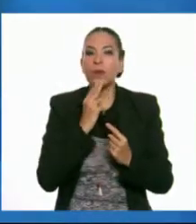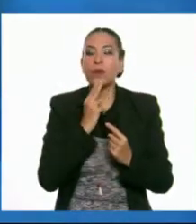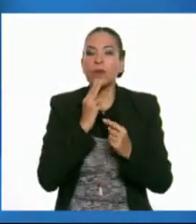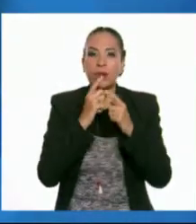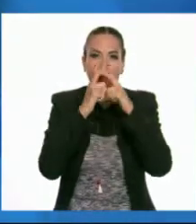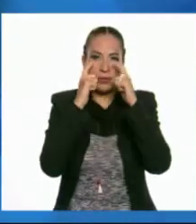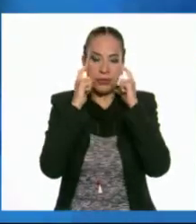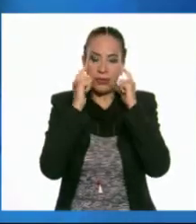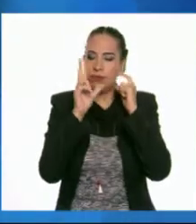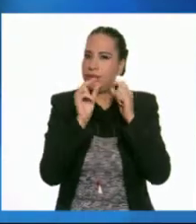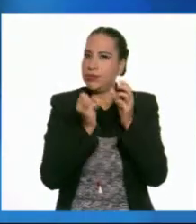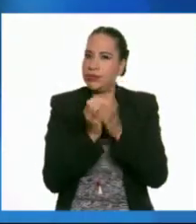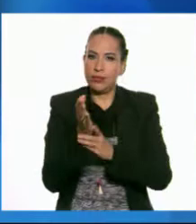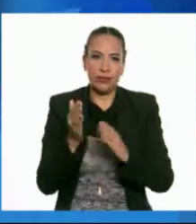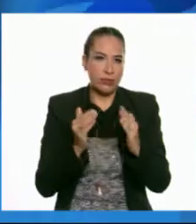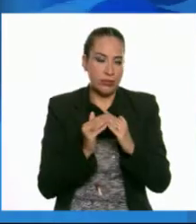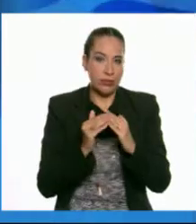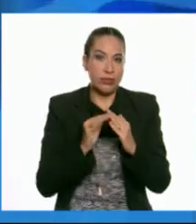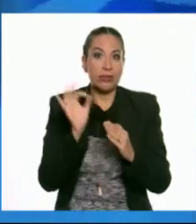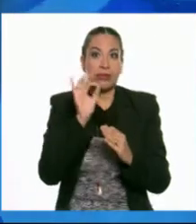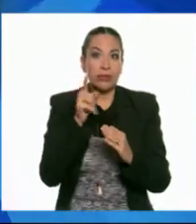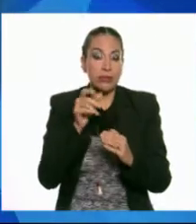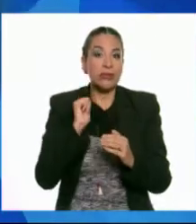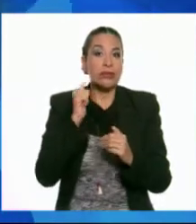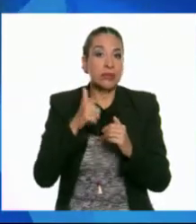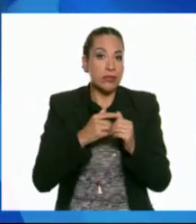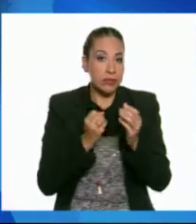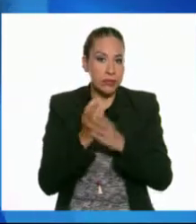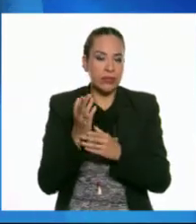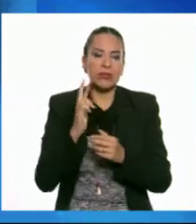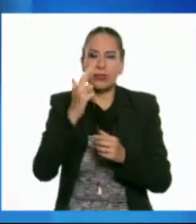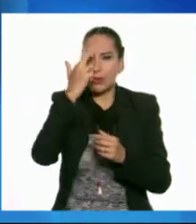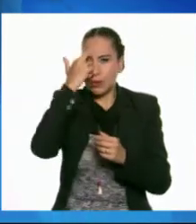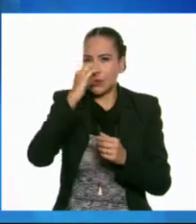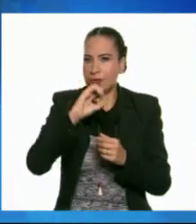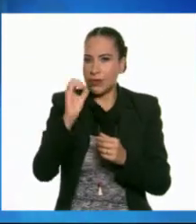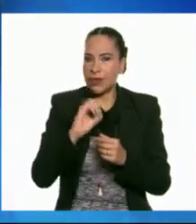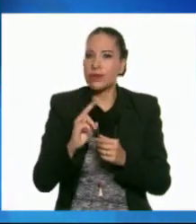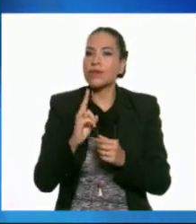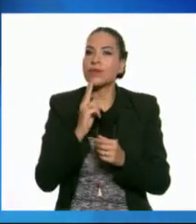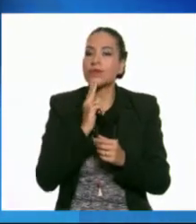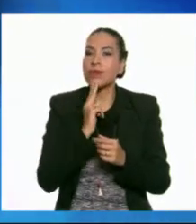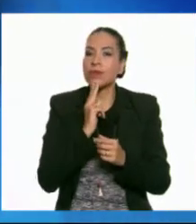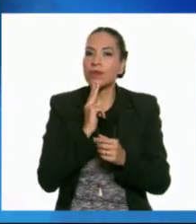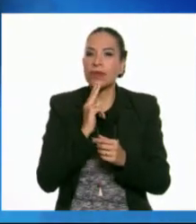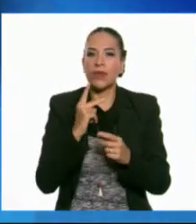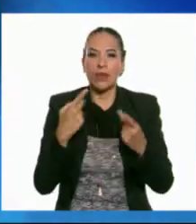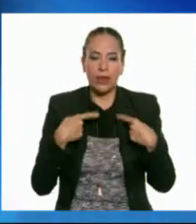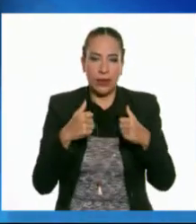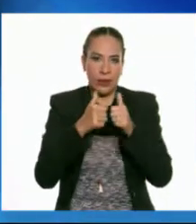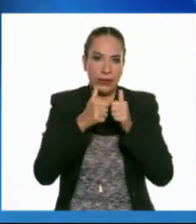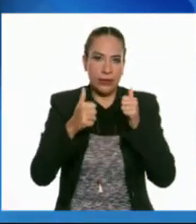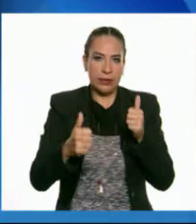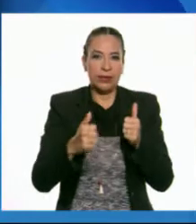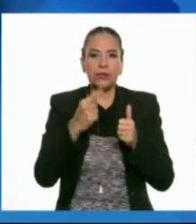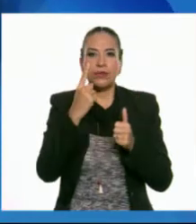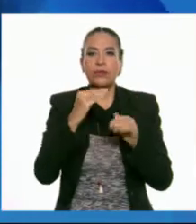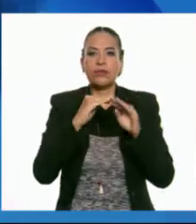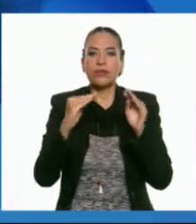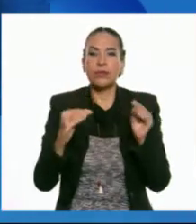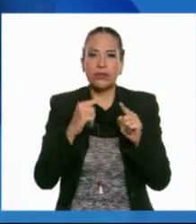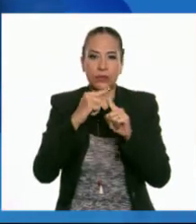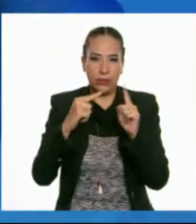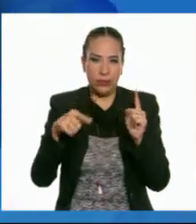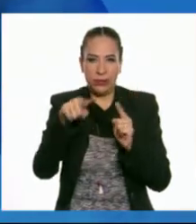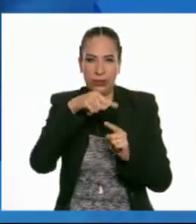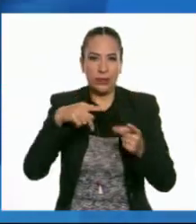Utiliza cubrebocas. No salgas de casa. Si tienes que hacerlo, recuerda que es obligatorio utilizarlo. Mantén una distancia mínima de un metro